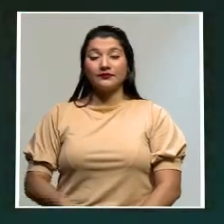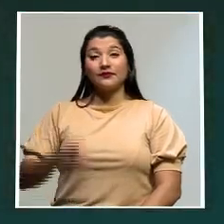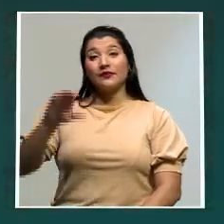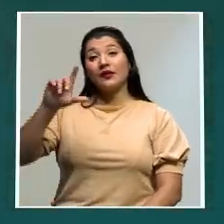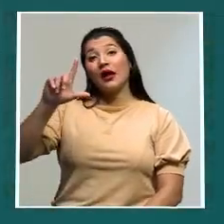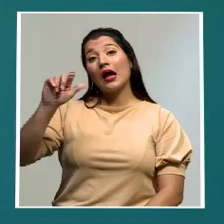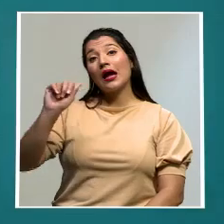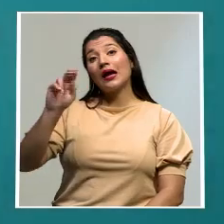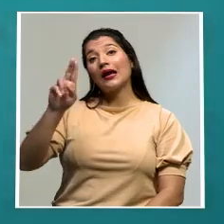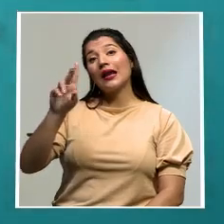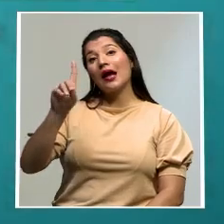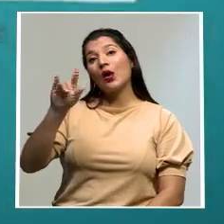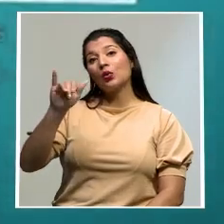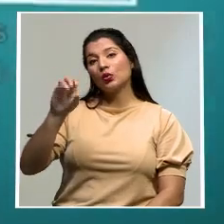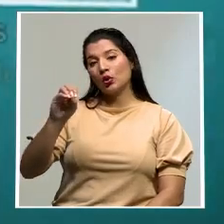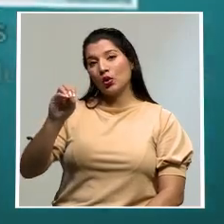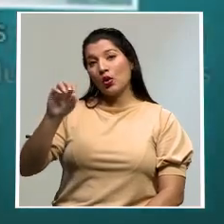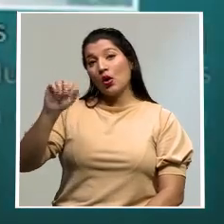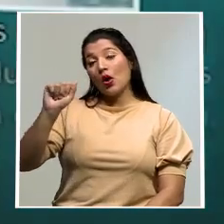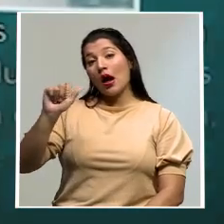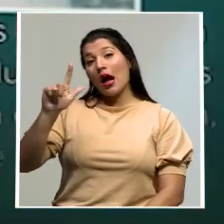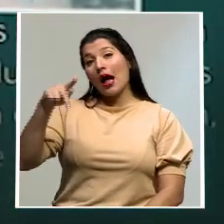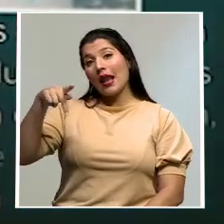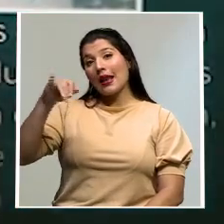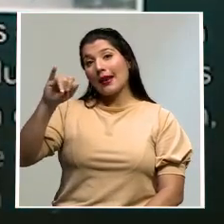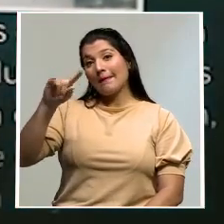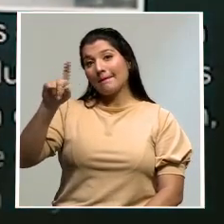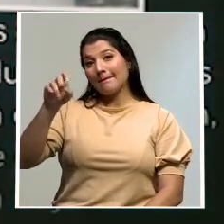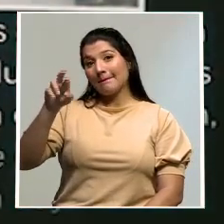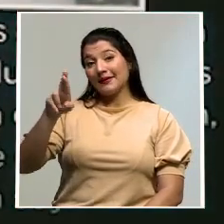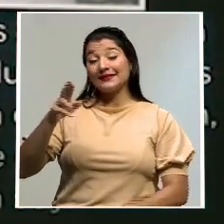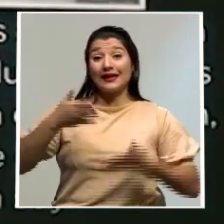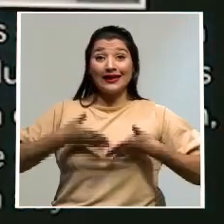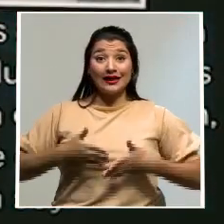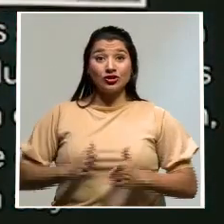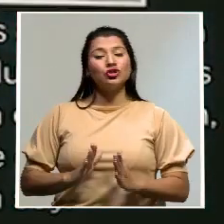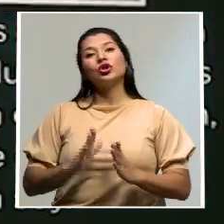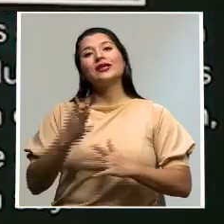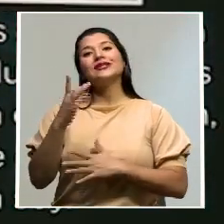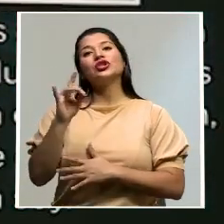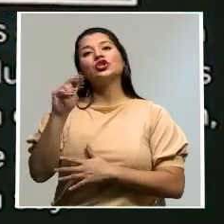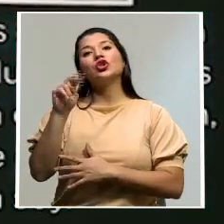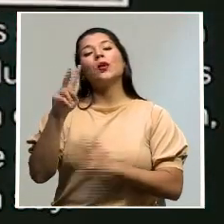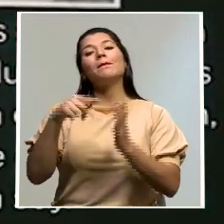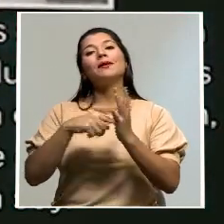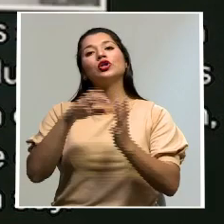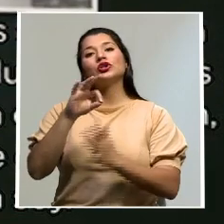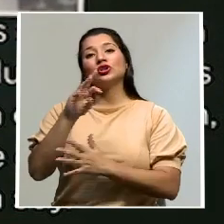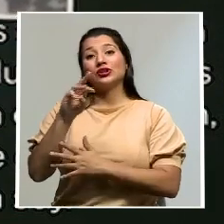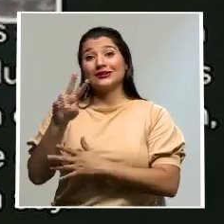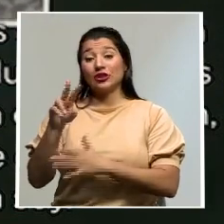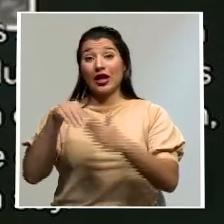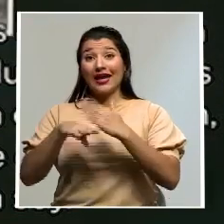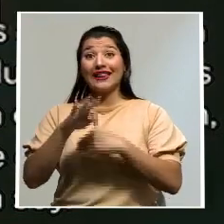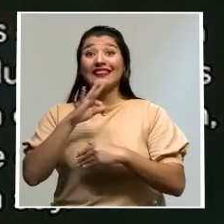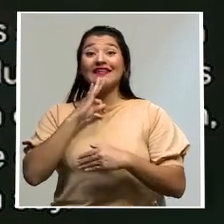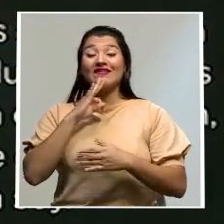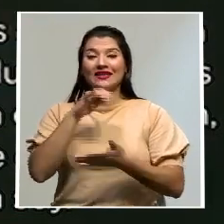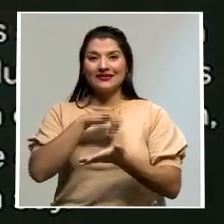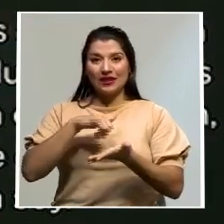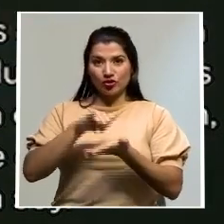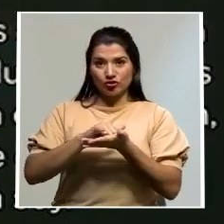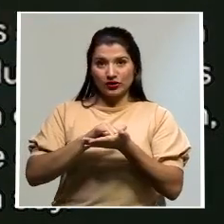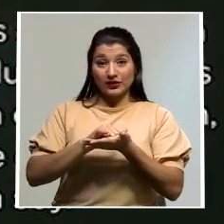Claudio Alpizar Otoya nació el 28 de noviembre de 1962 en Tibás, San José. Sus